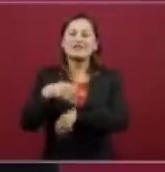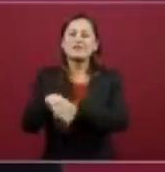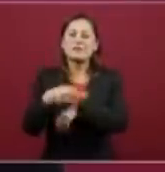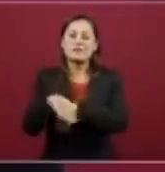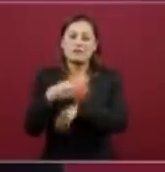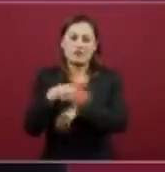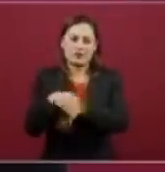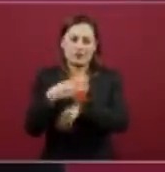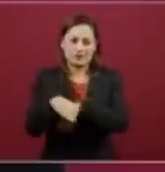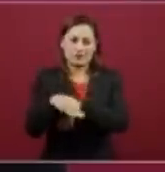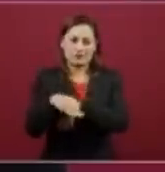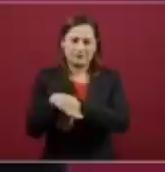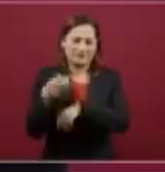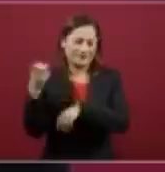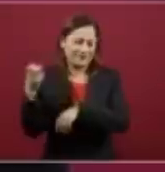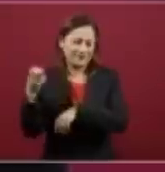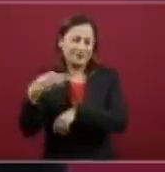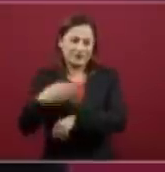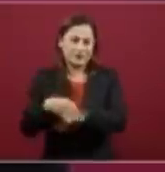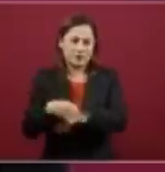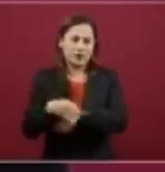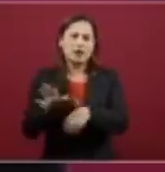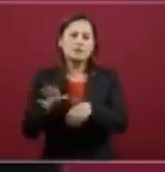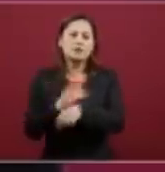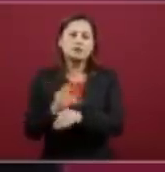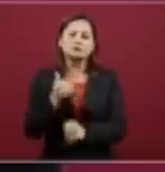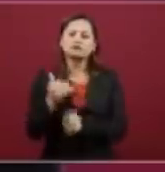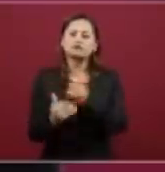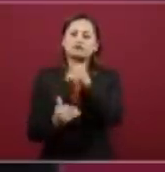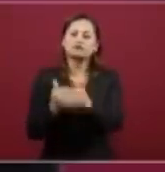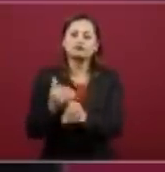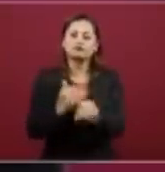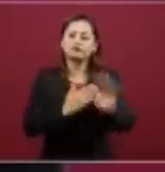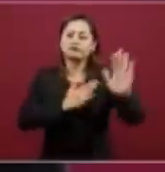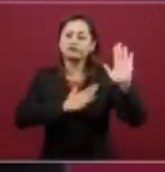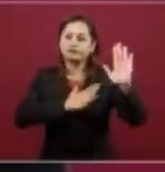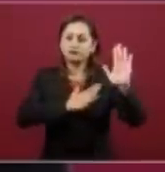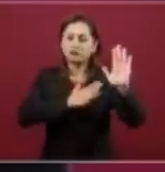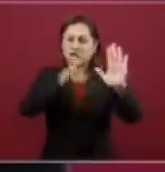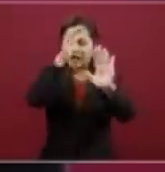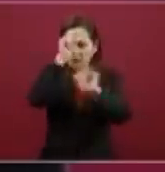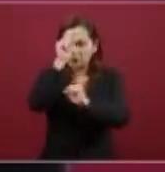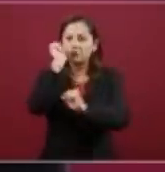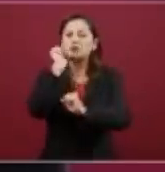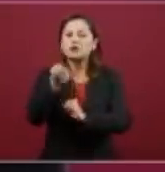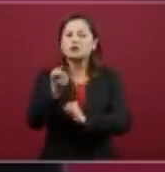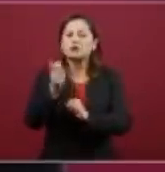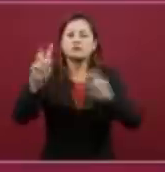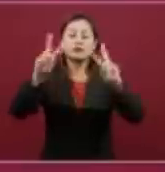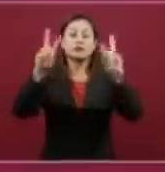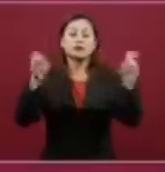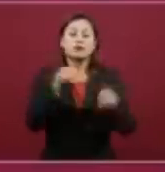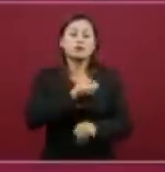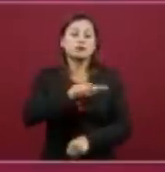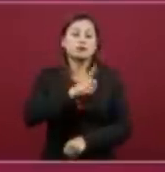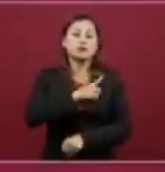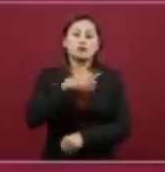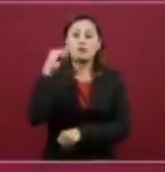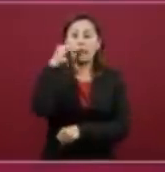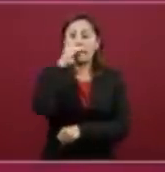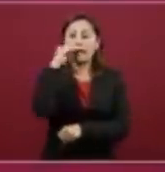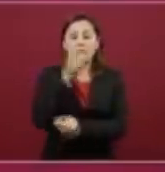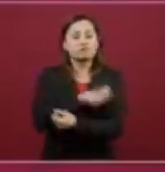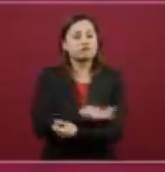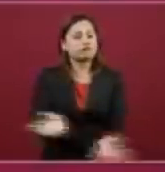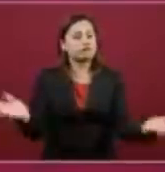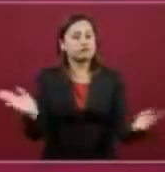el compromiso que tenemos es que la salud va a ser gratuita. Sobre